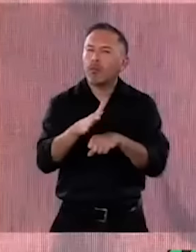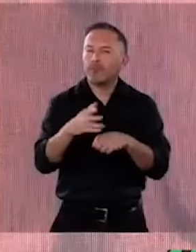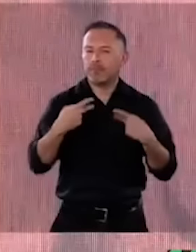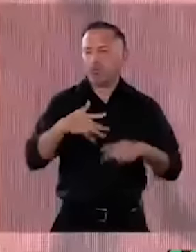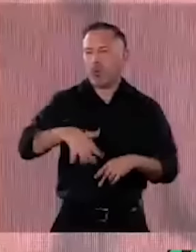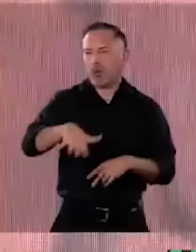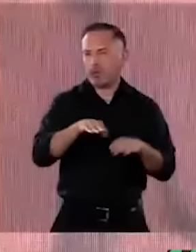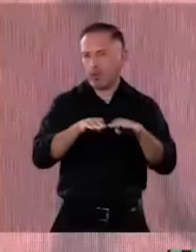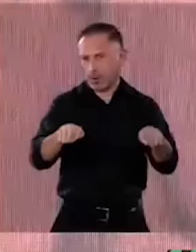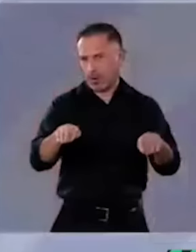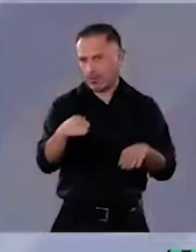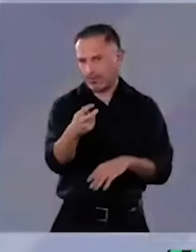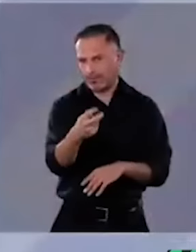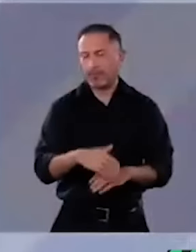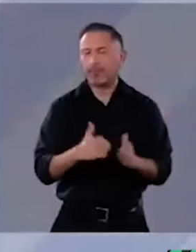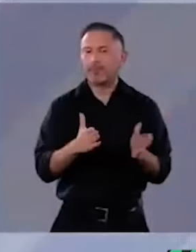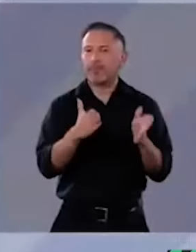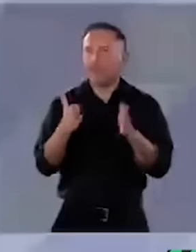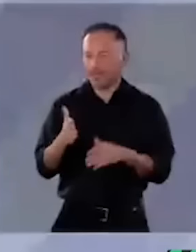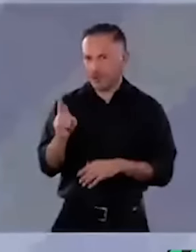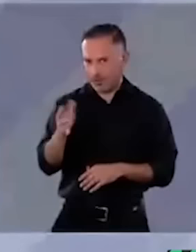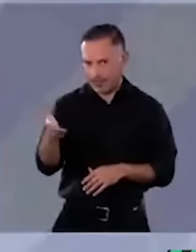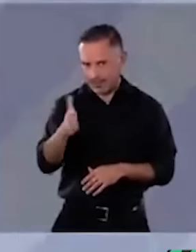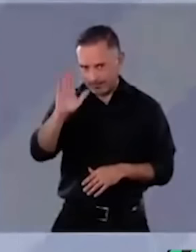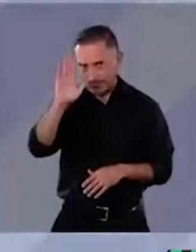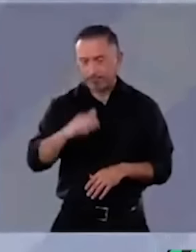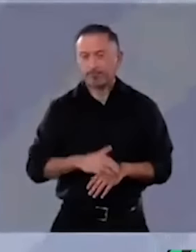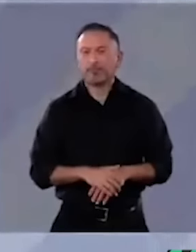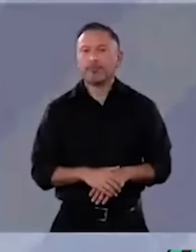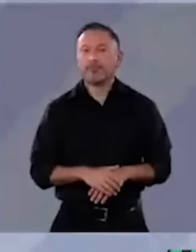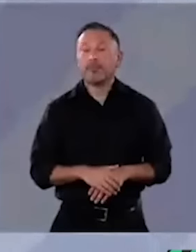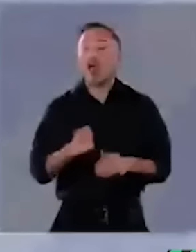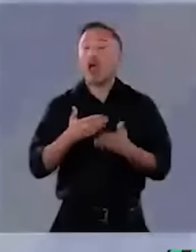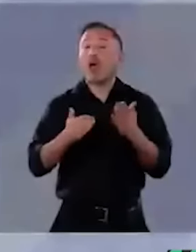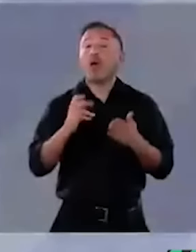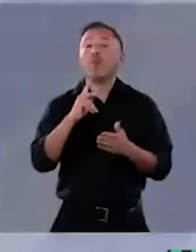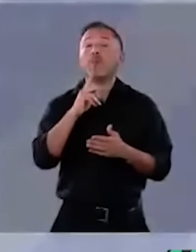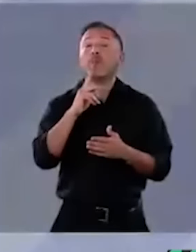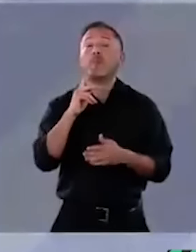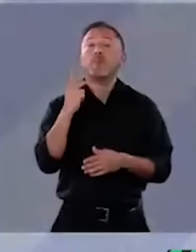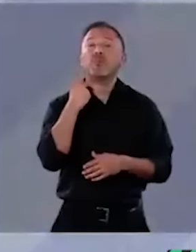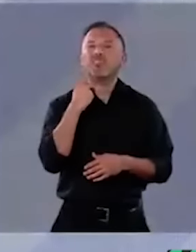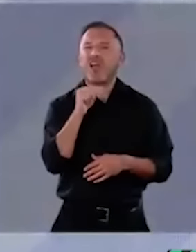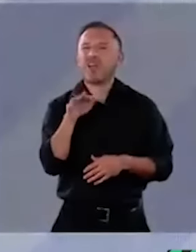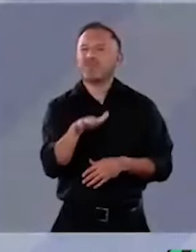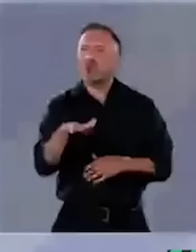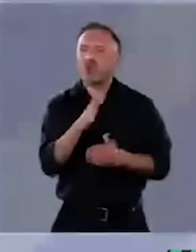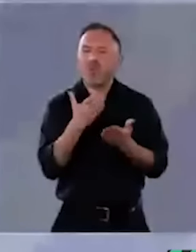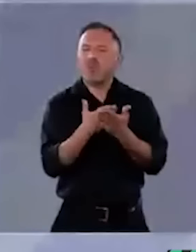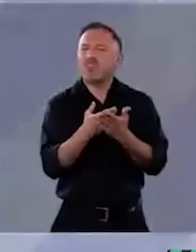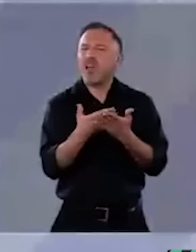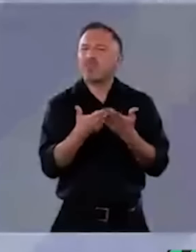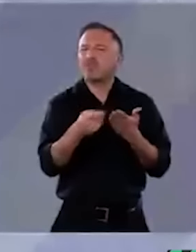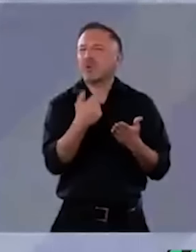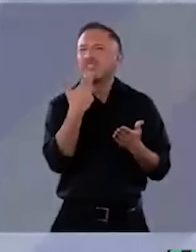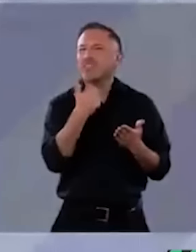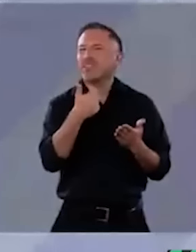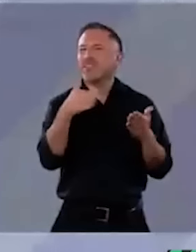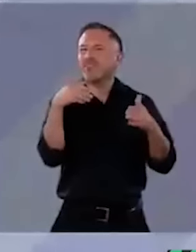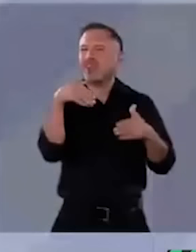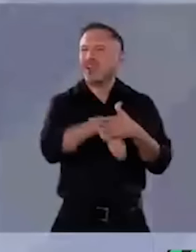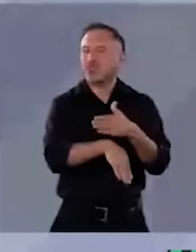Adelante, Xochitl. Ante el fracaso de la política social, a los mexicanos el dinero no les alcanza. Hay 9 millones